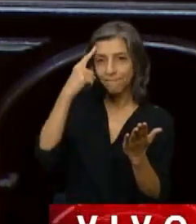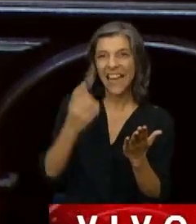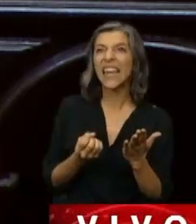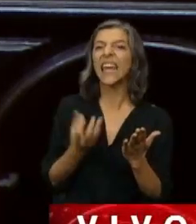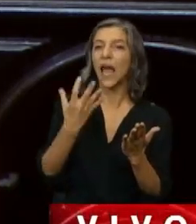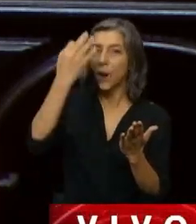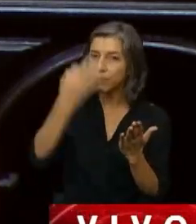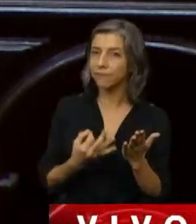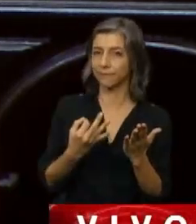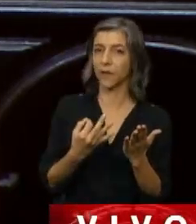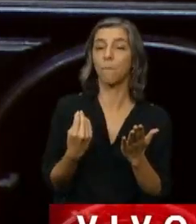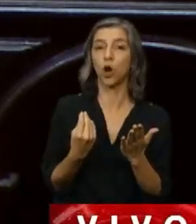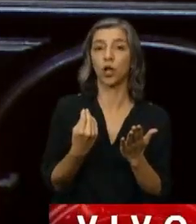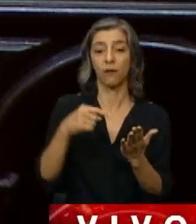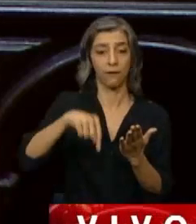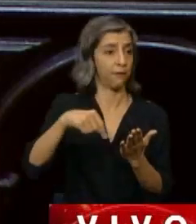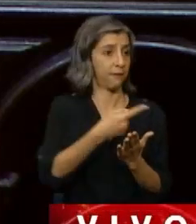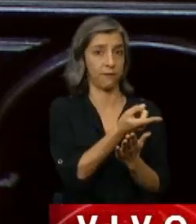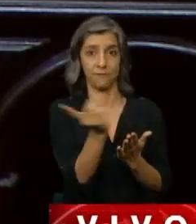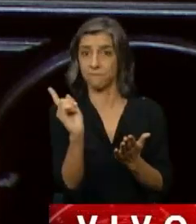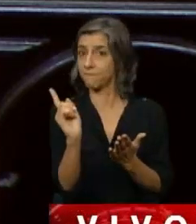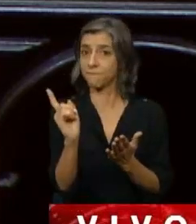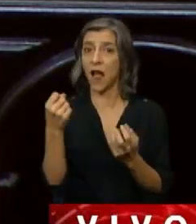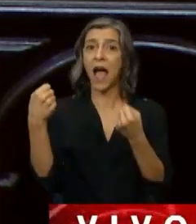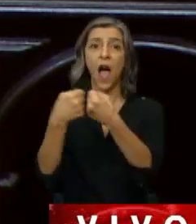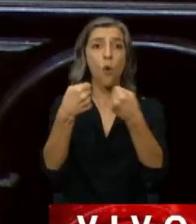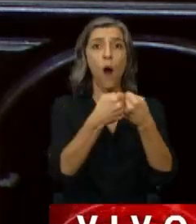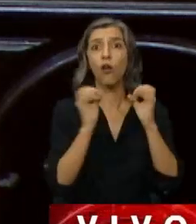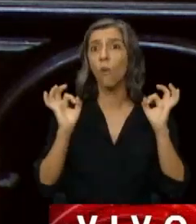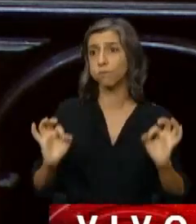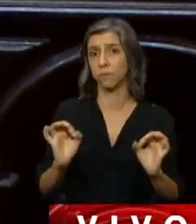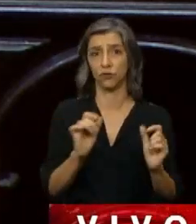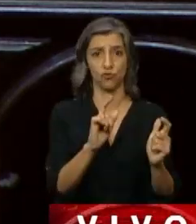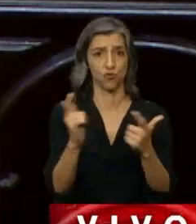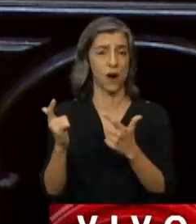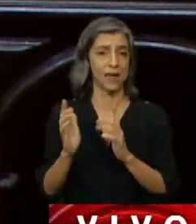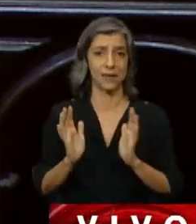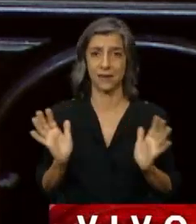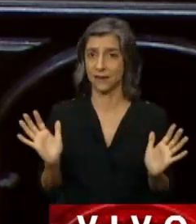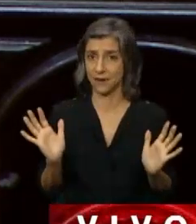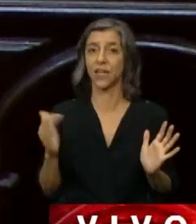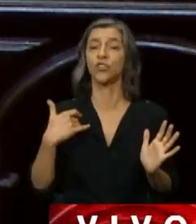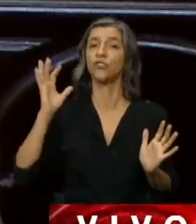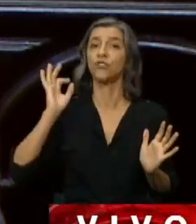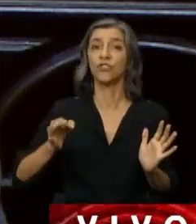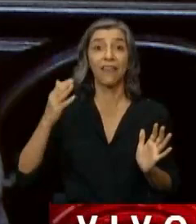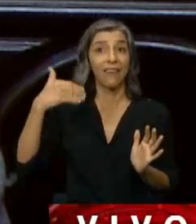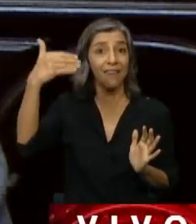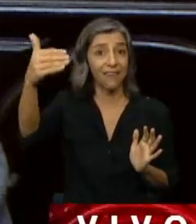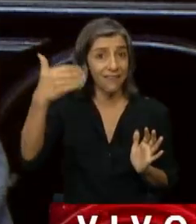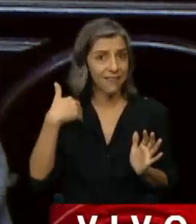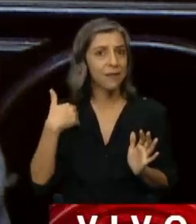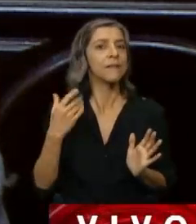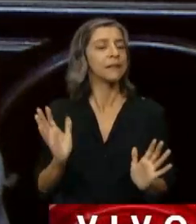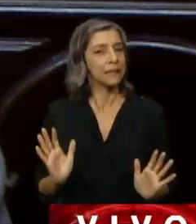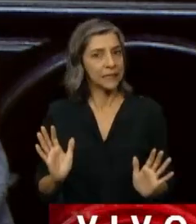de consenso, sino que además en la práctica va a llevar a un calendario electoral mucho más extendido